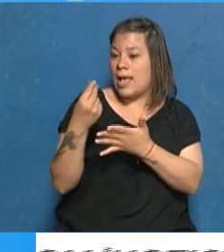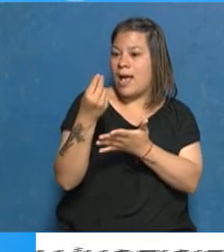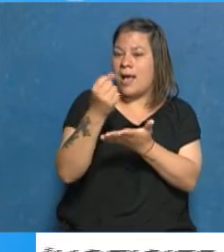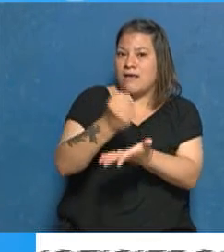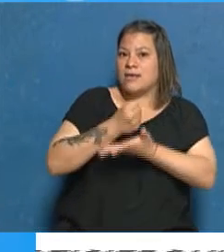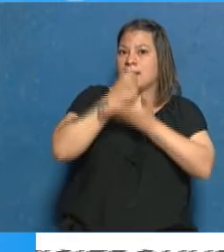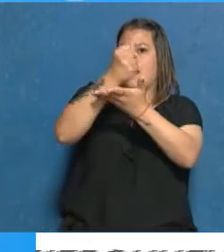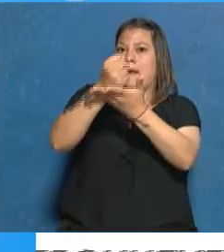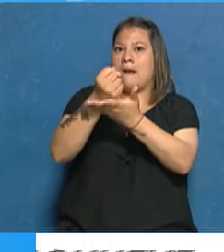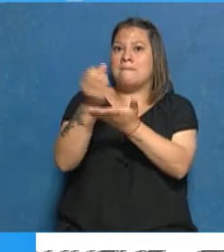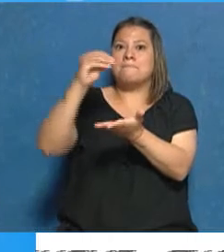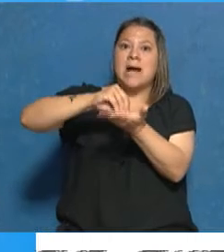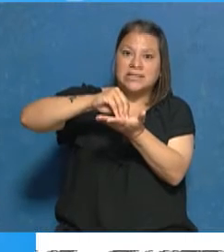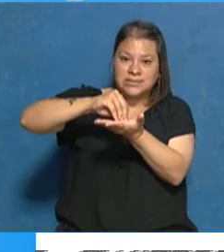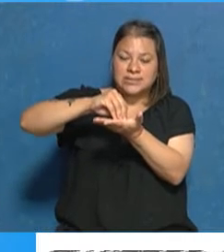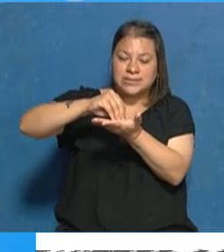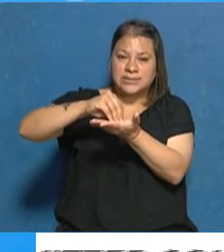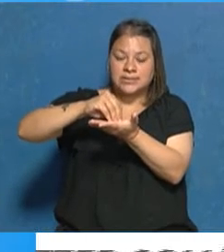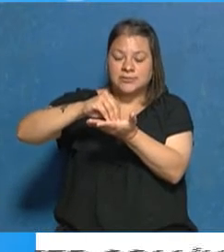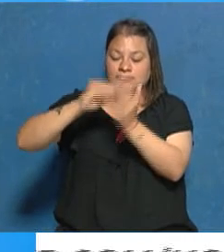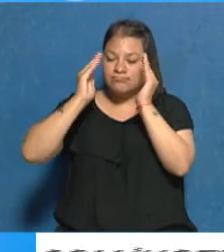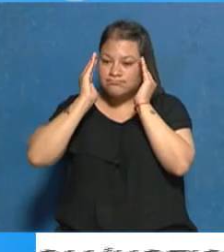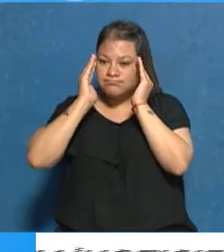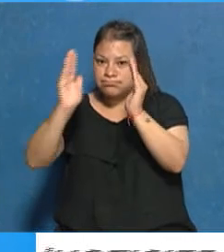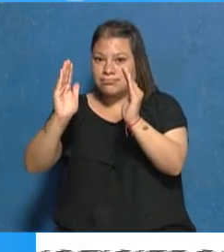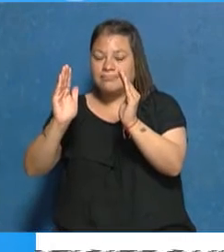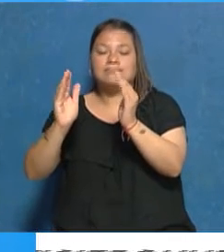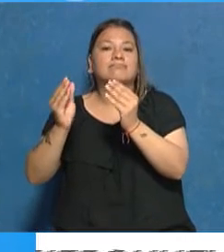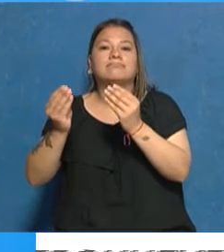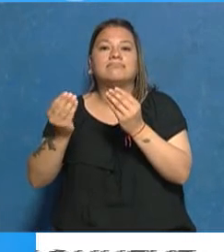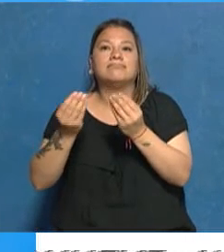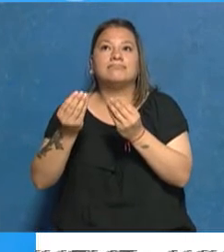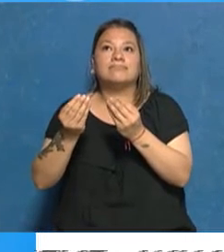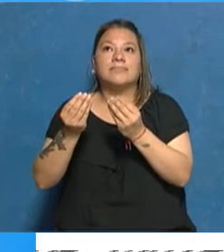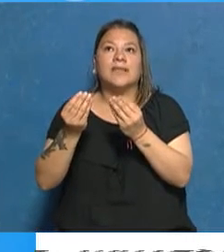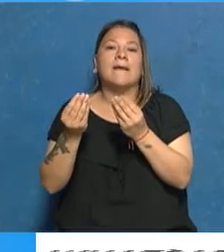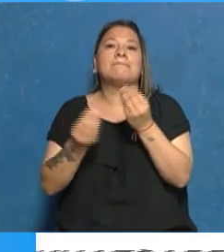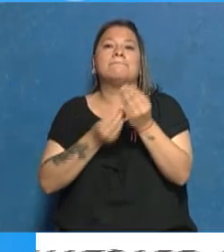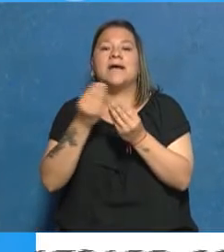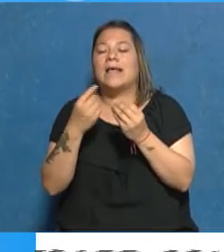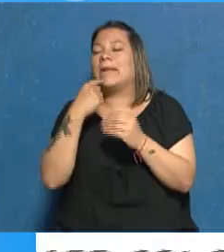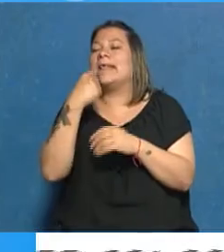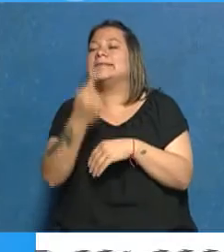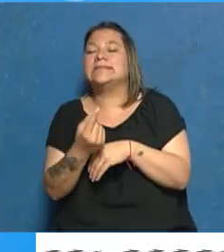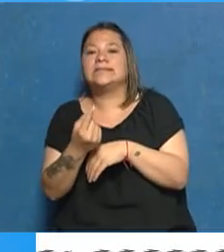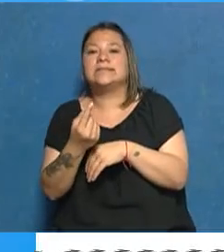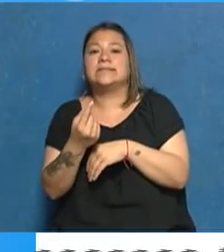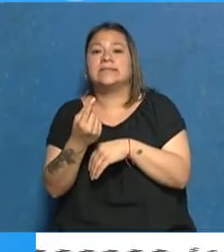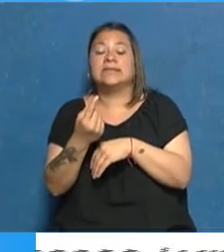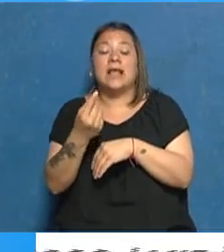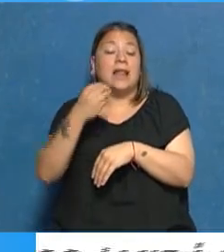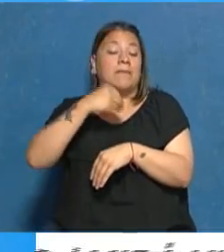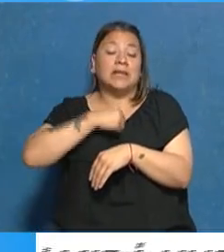compensatorio, son acciones que van dirigidas a salir de esa foto distorsiva del sistema que